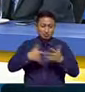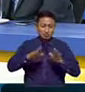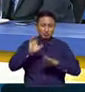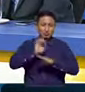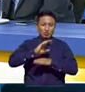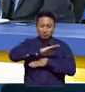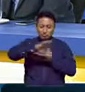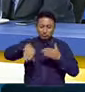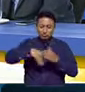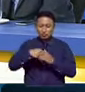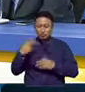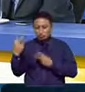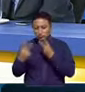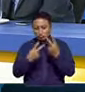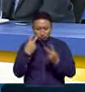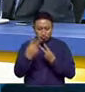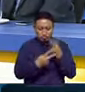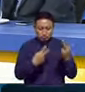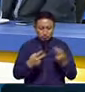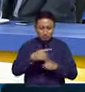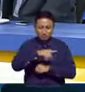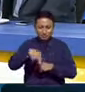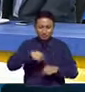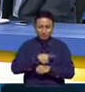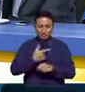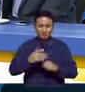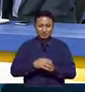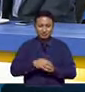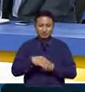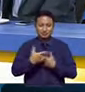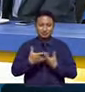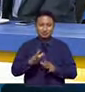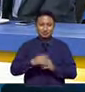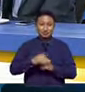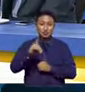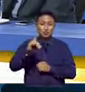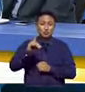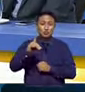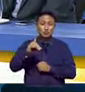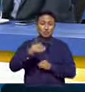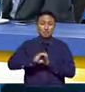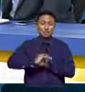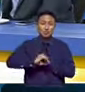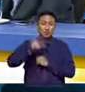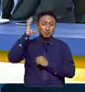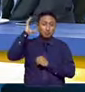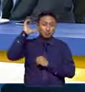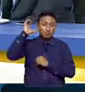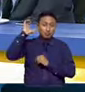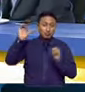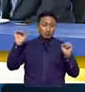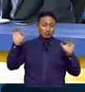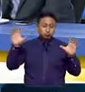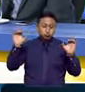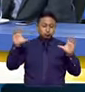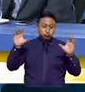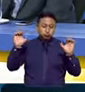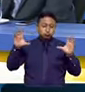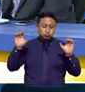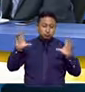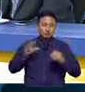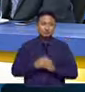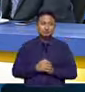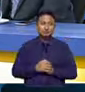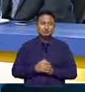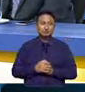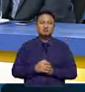largas jornadas, entiendo, incluso con esa cuña del famoso parlante, ¿no? Que se ha hecho quitar el parlante al gobernante. A ver, ¿cómo es